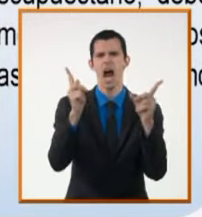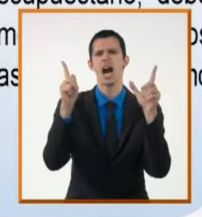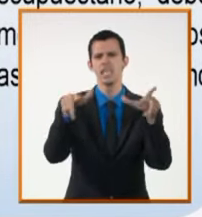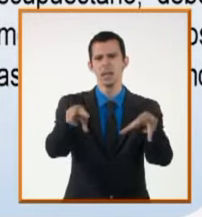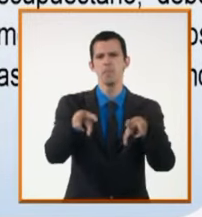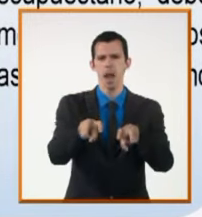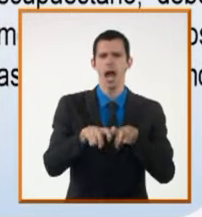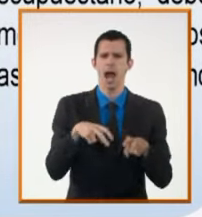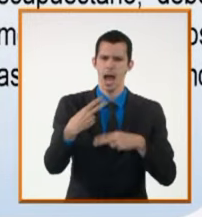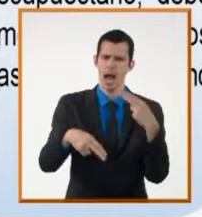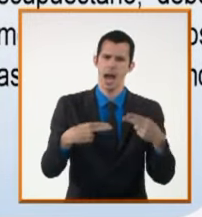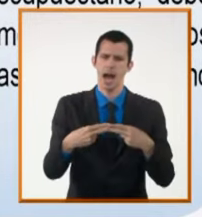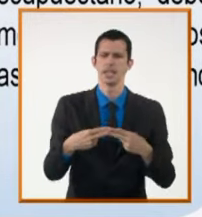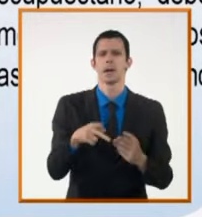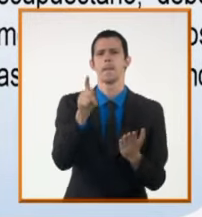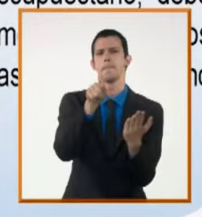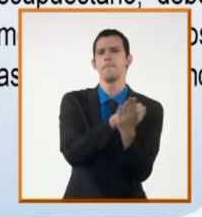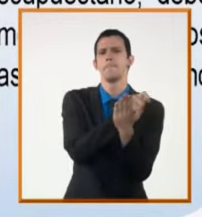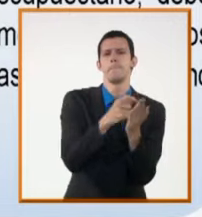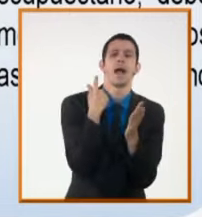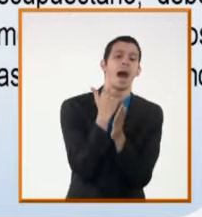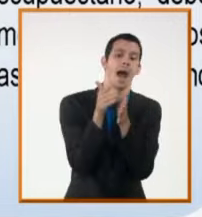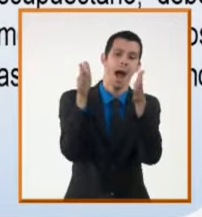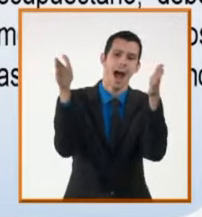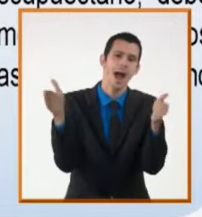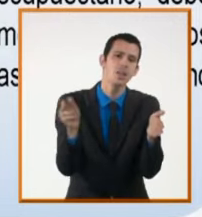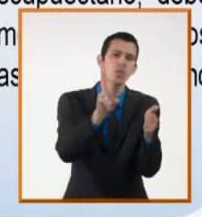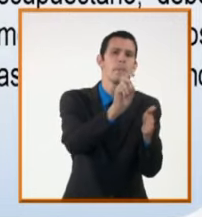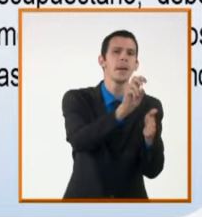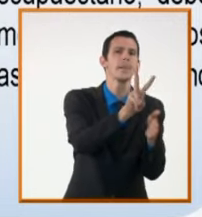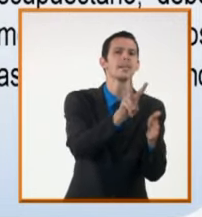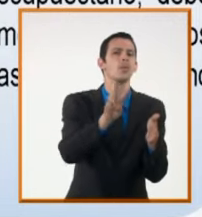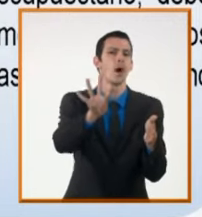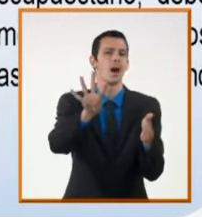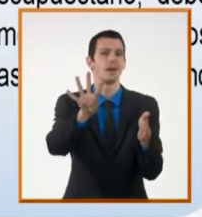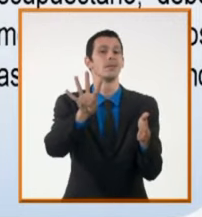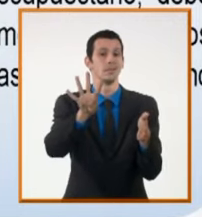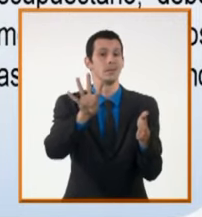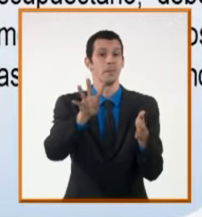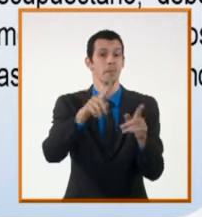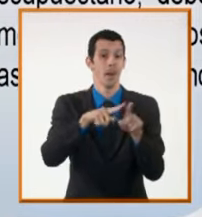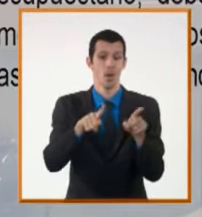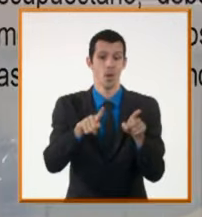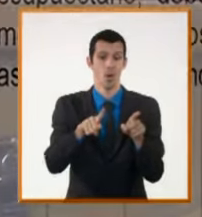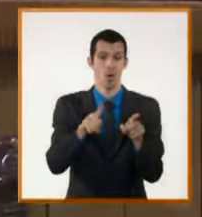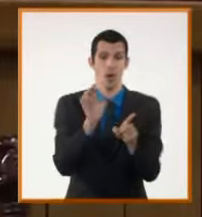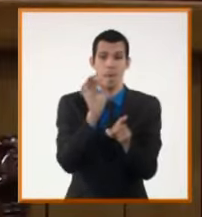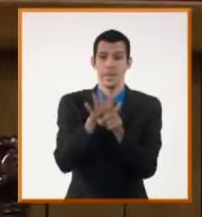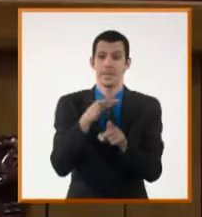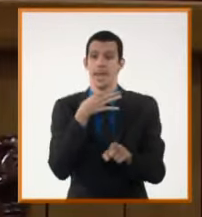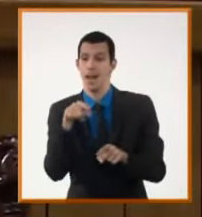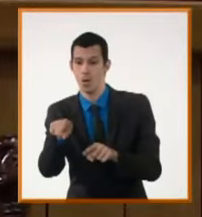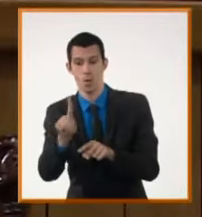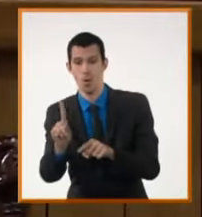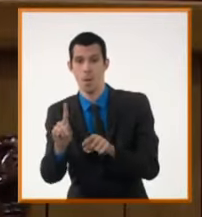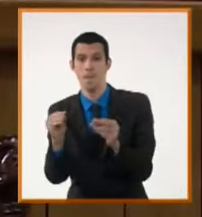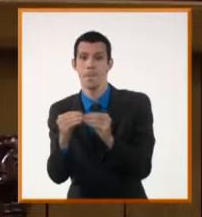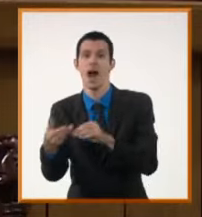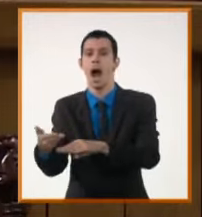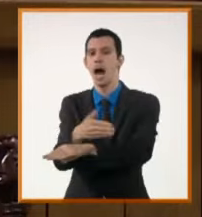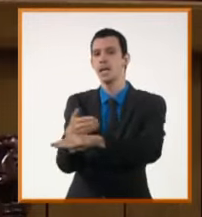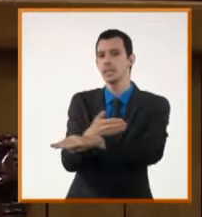ser antes que termine el año. Ya este domingo empiezan algunas asambleas a